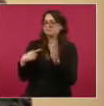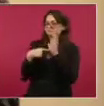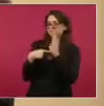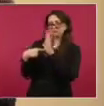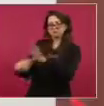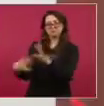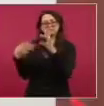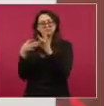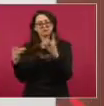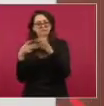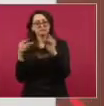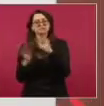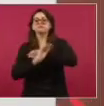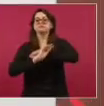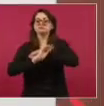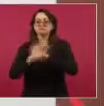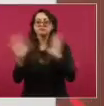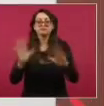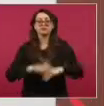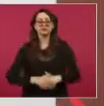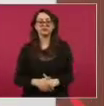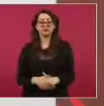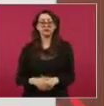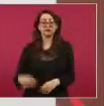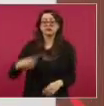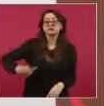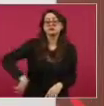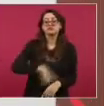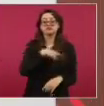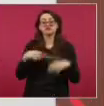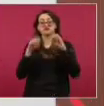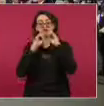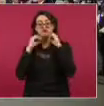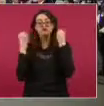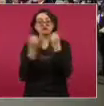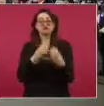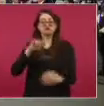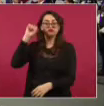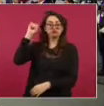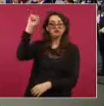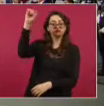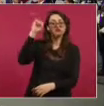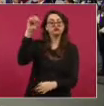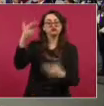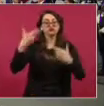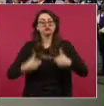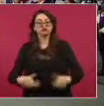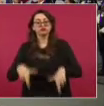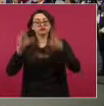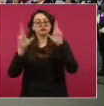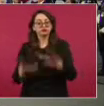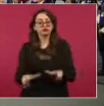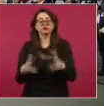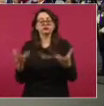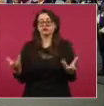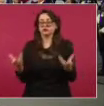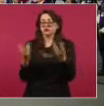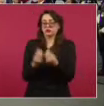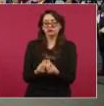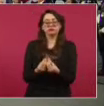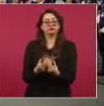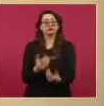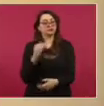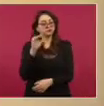organizaciones sindicales que integramos las organizaciones aquí representadas, al Congreso del Trabajo en